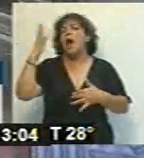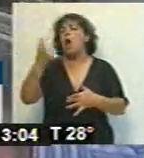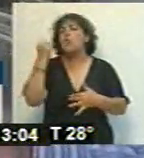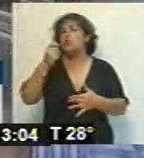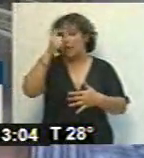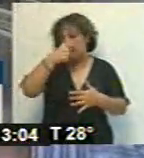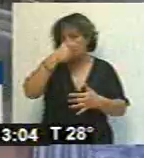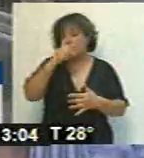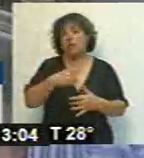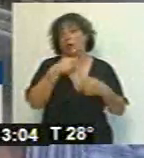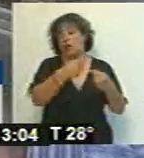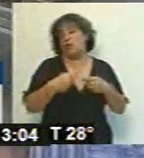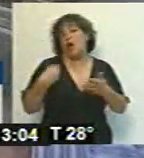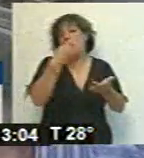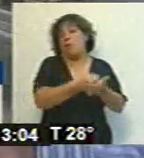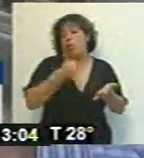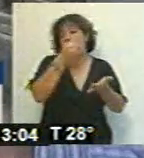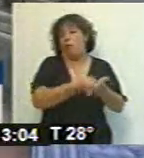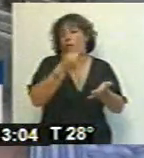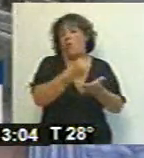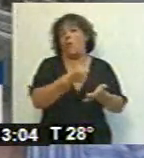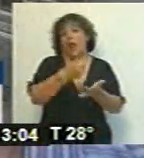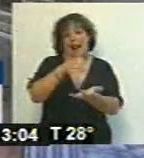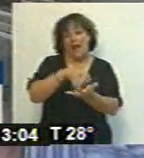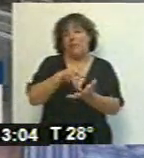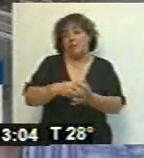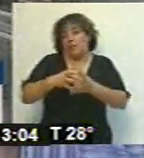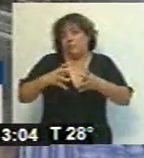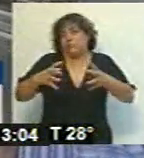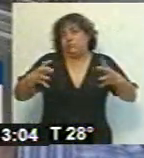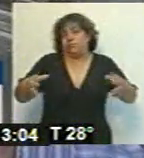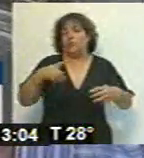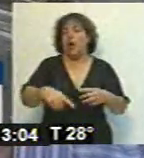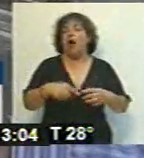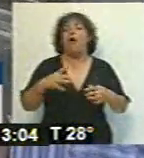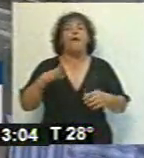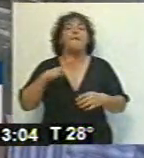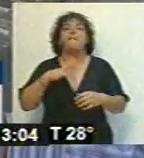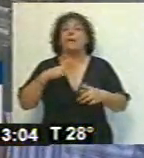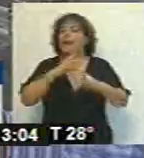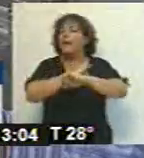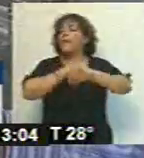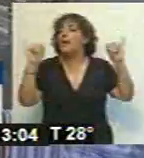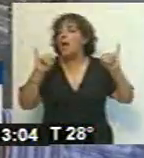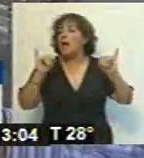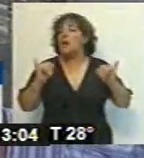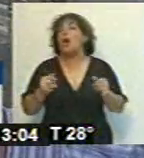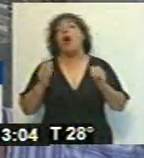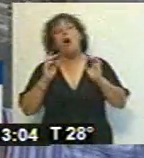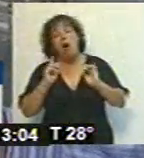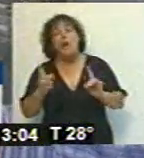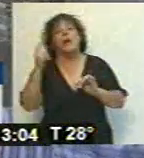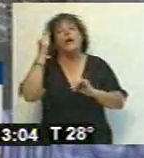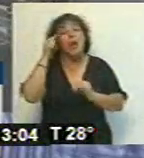empresarios. Bueno, es el primer paso, porque ahora viene el paso de la promulgación, y bueno, esperemos de que sean sensatos